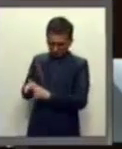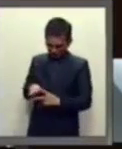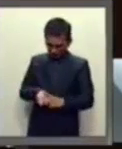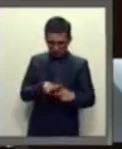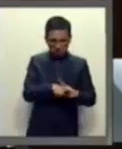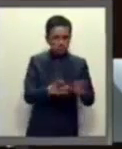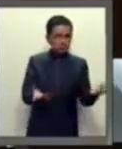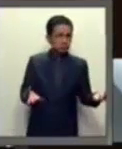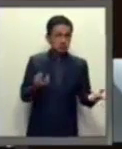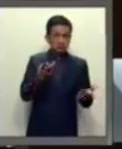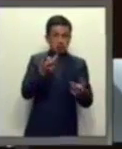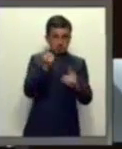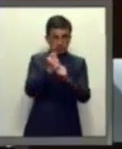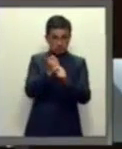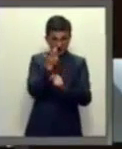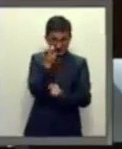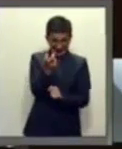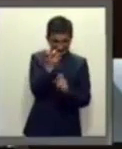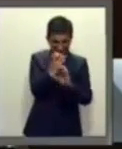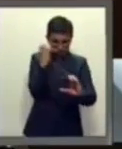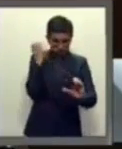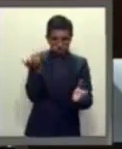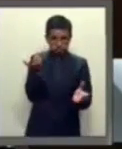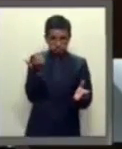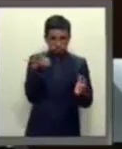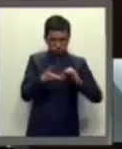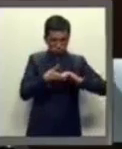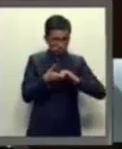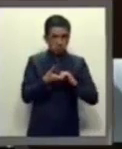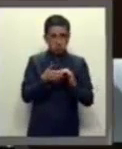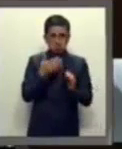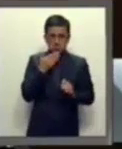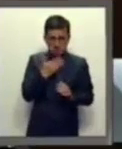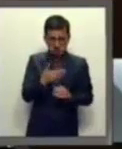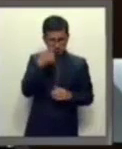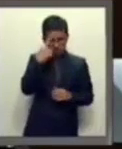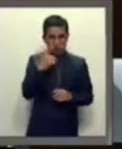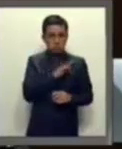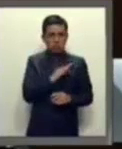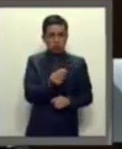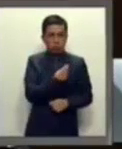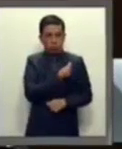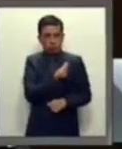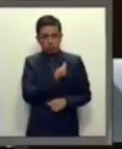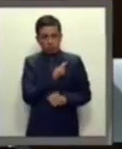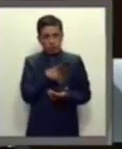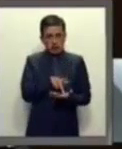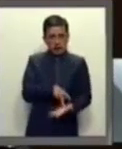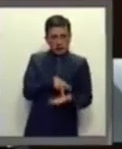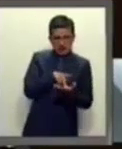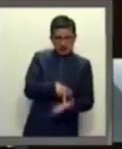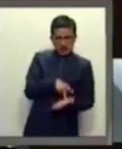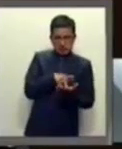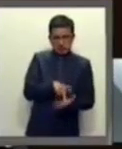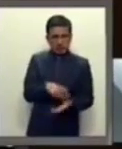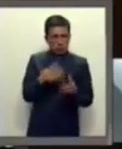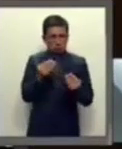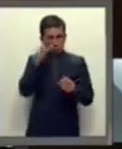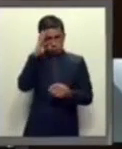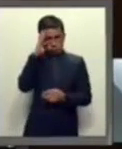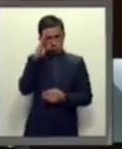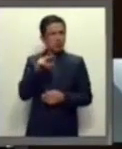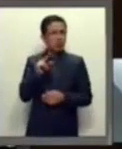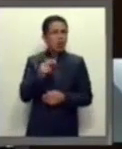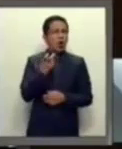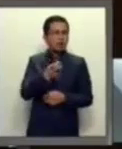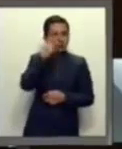Este transporte no está diseñado para soportar grandes cargas, sino para transportar mercancías